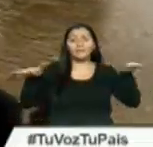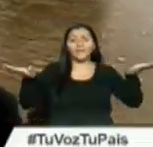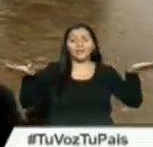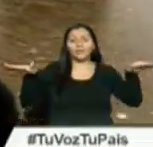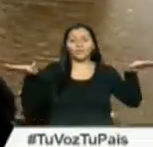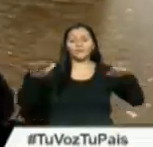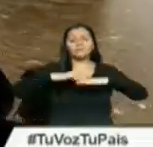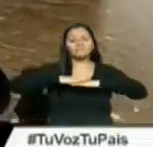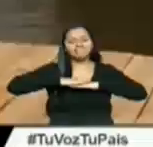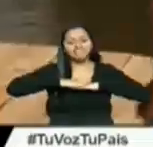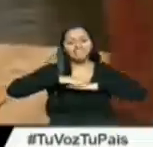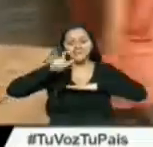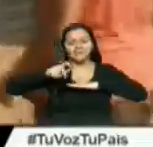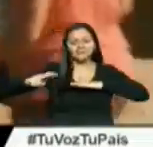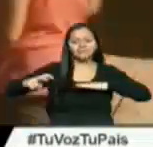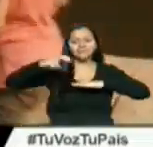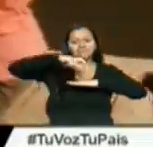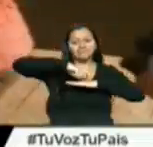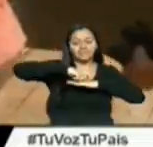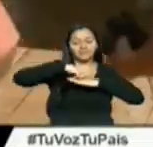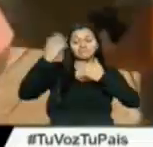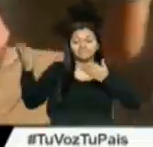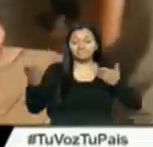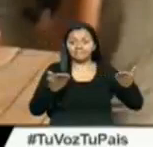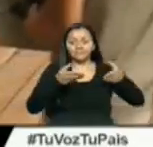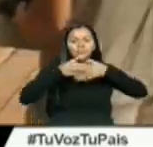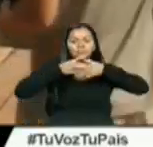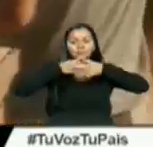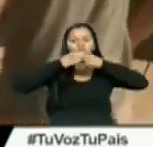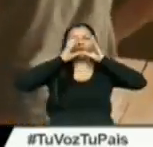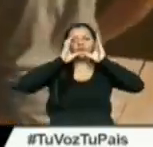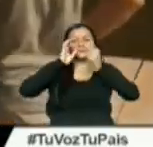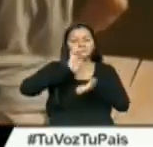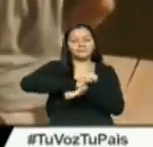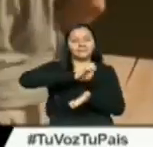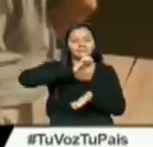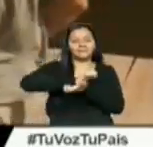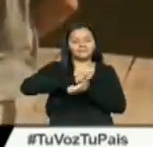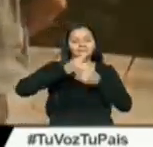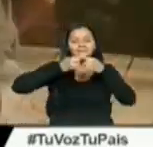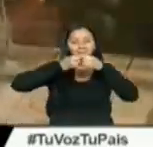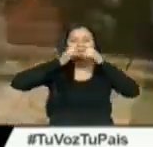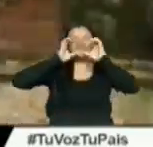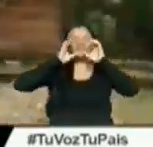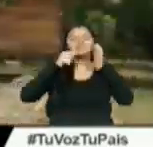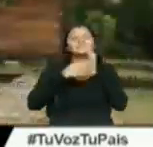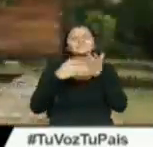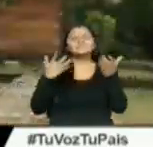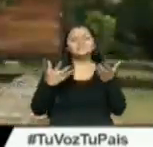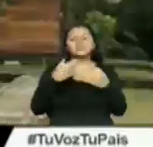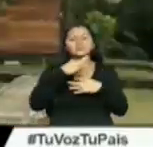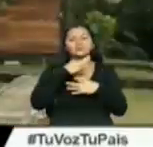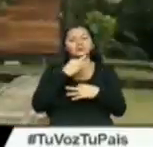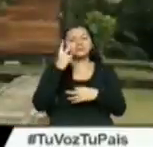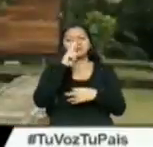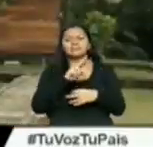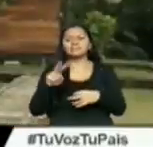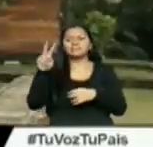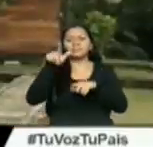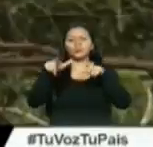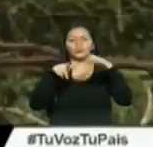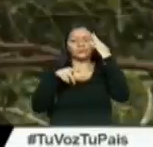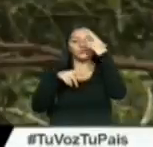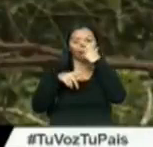un refrescante y a la vez espirituoso cóctel de bienvenida a estas cabañas, diseñadas con un gusto refinado de acuerdo al